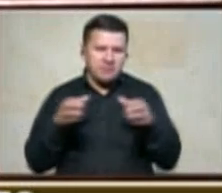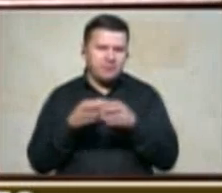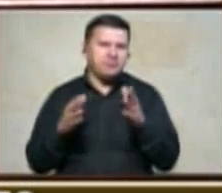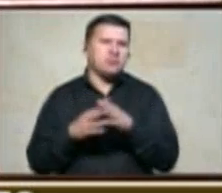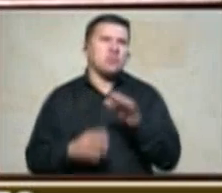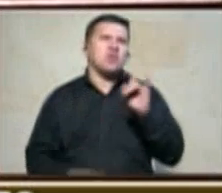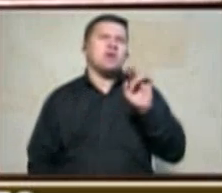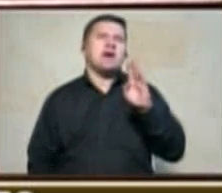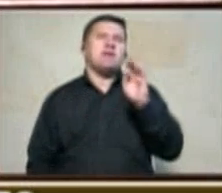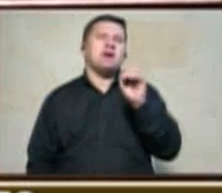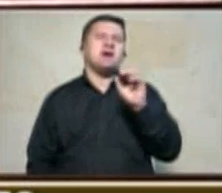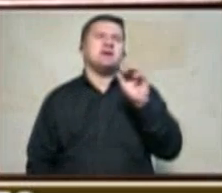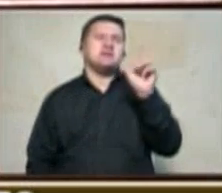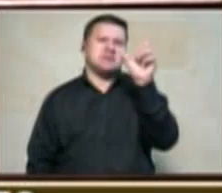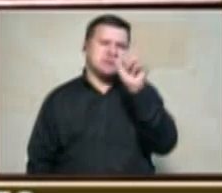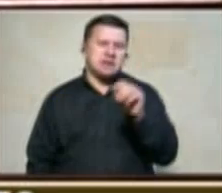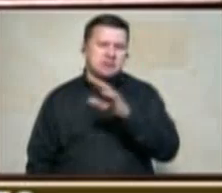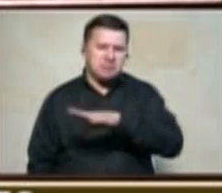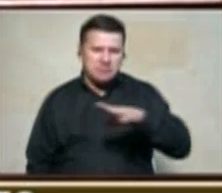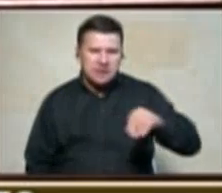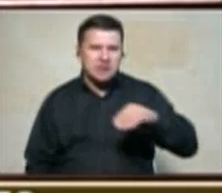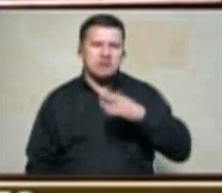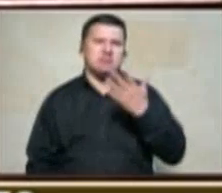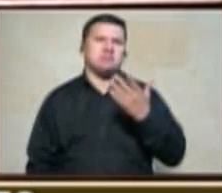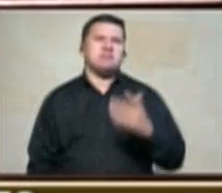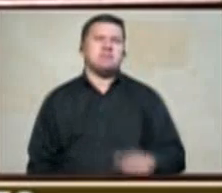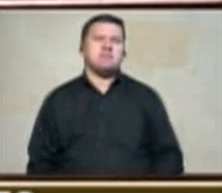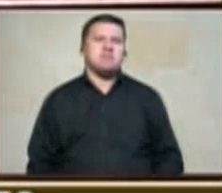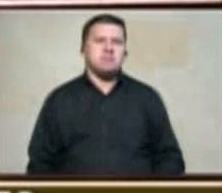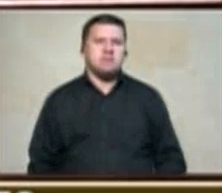de Urabá, sur del Cesar, Magdalena, Magdalena Medio.